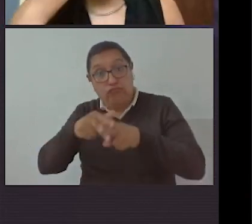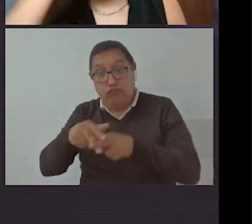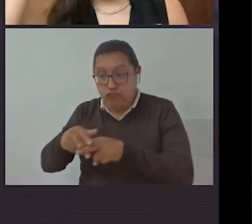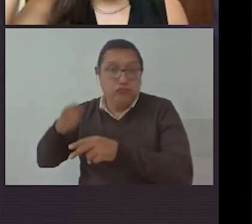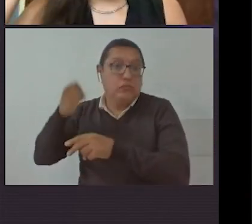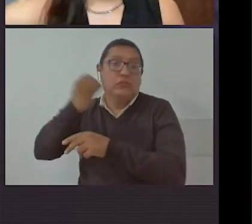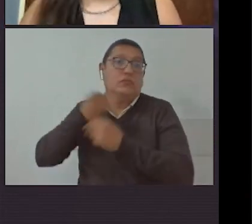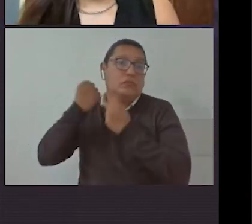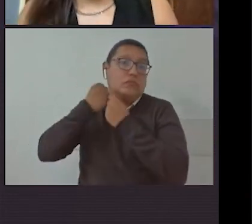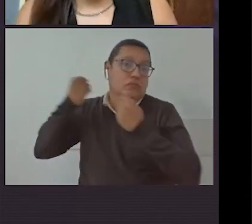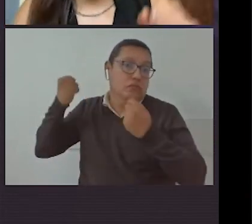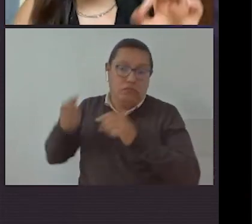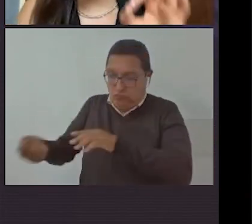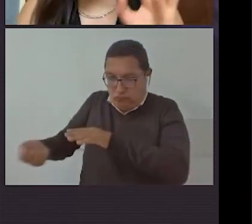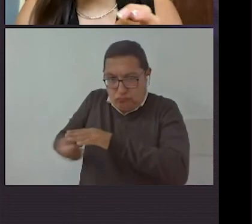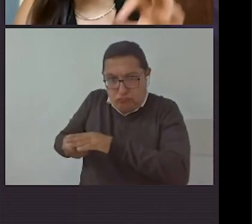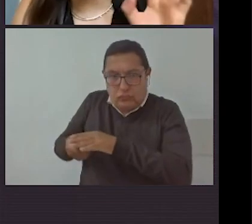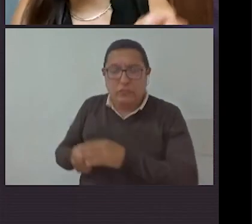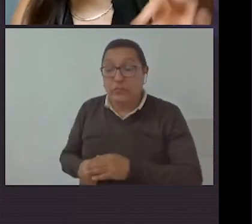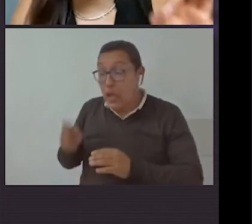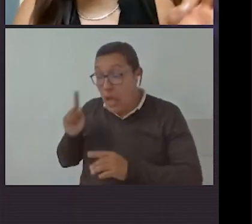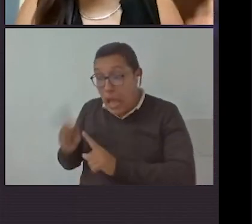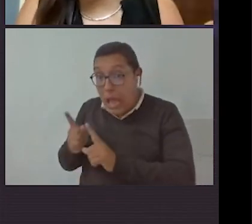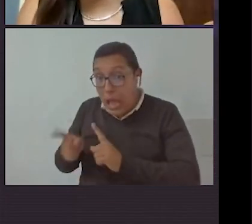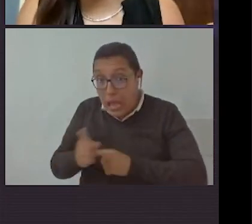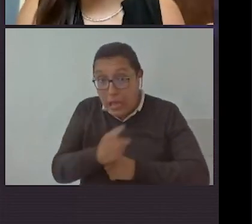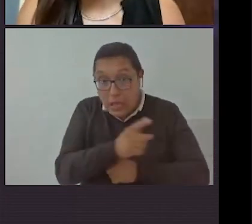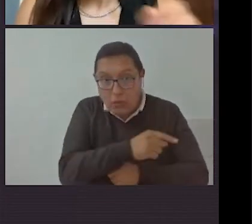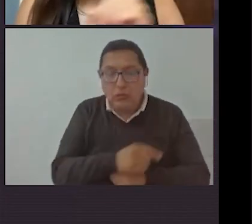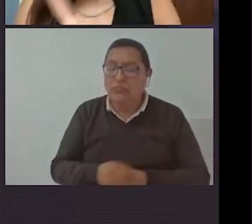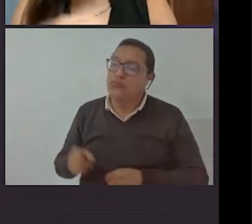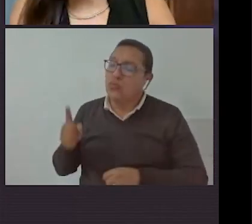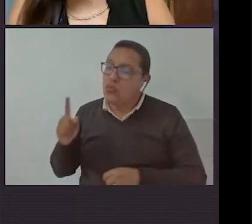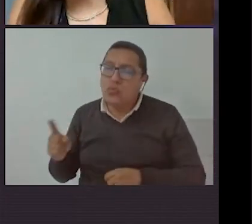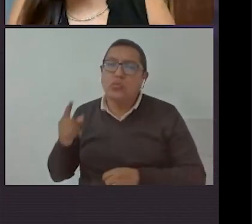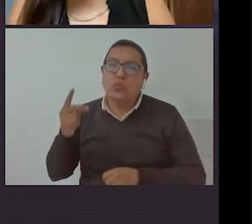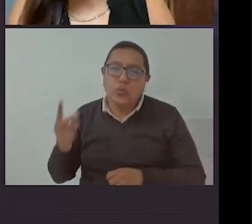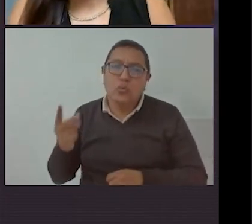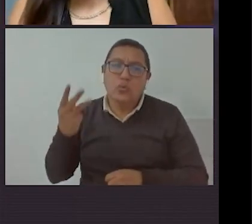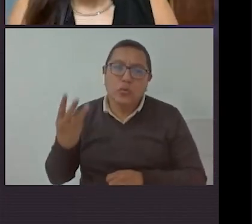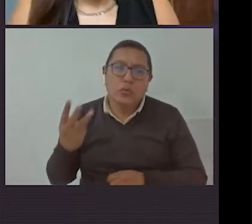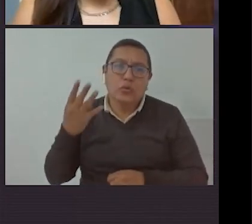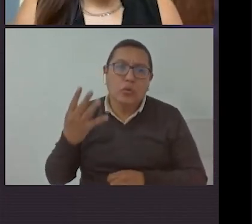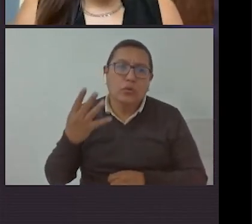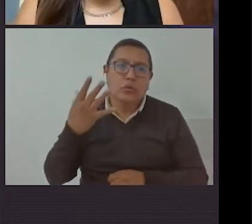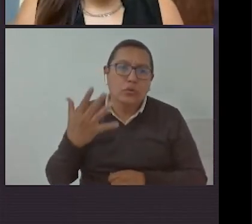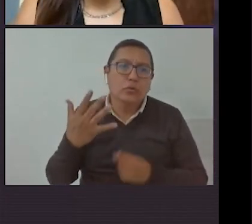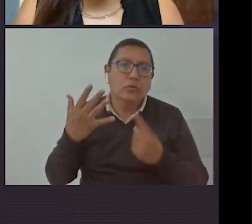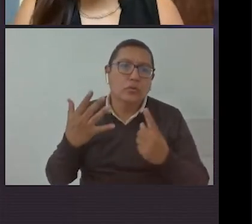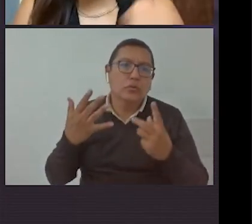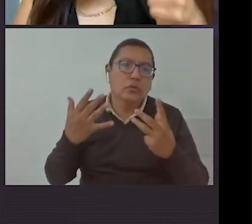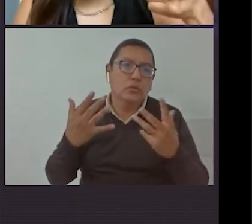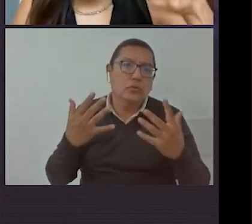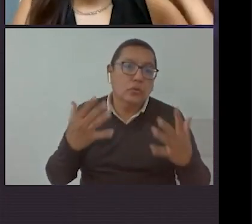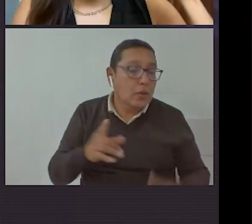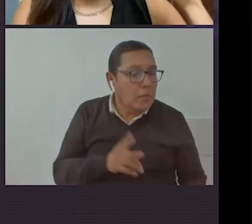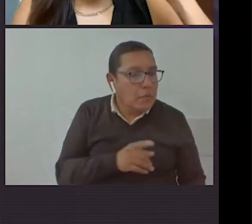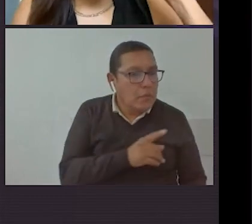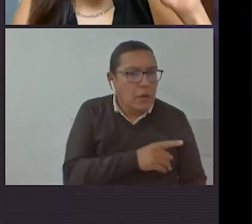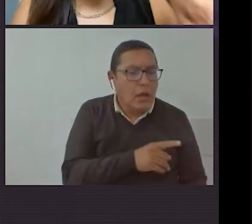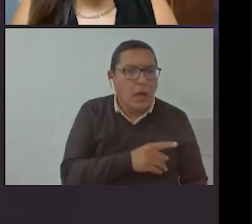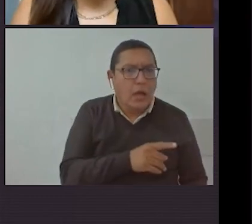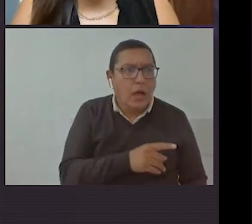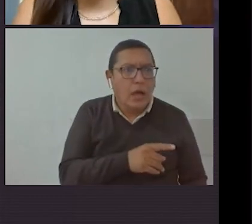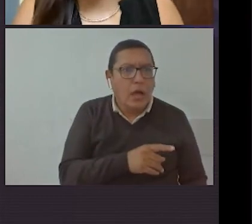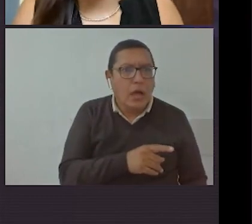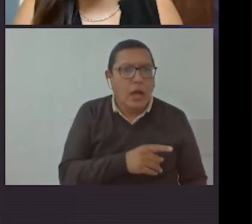amarrando a cada camello y cuando llegaron al veinteavo camello, se dieron cuenta de que no traían estaca ni soga